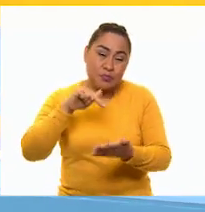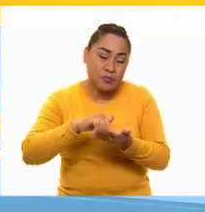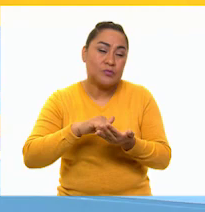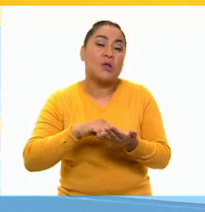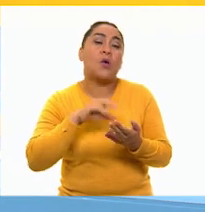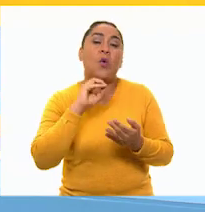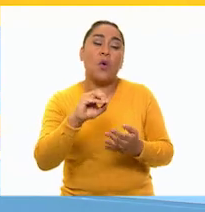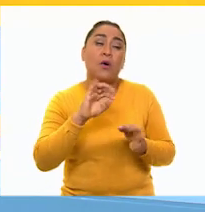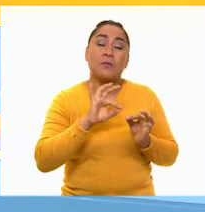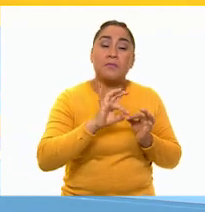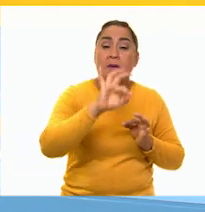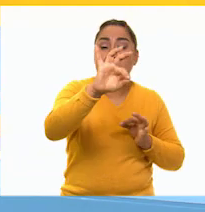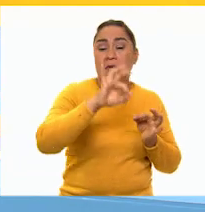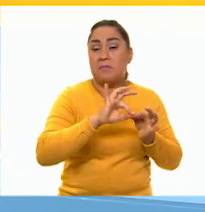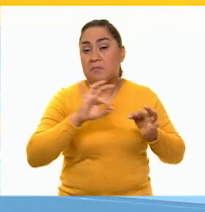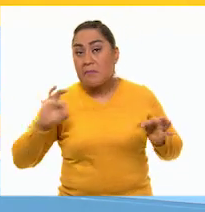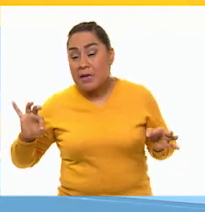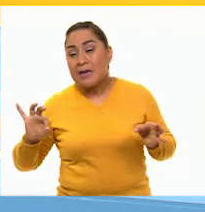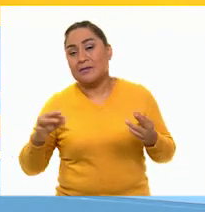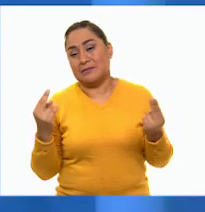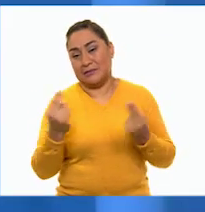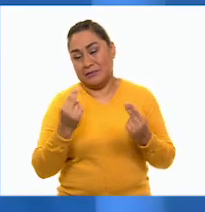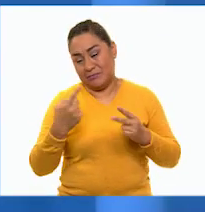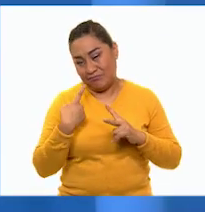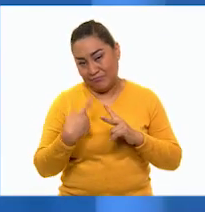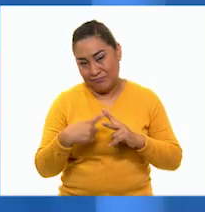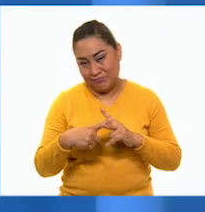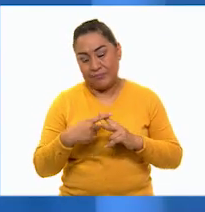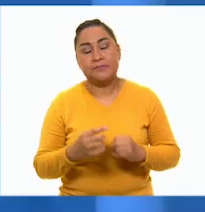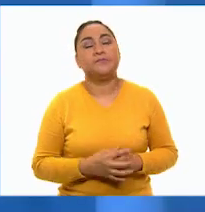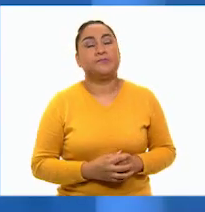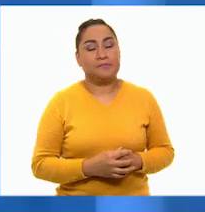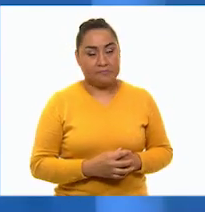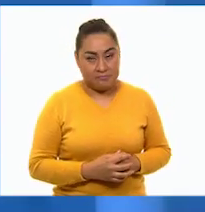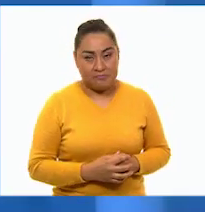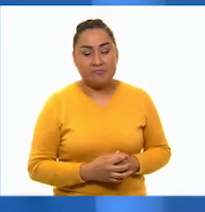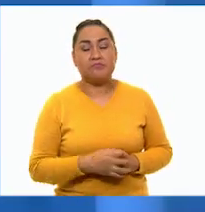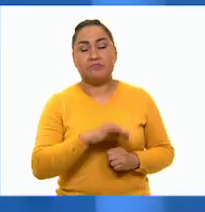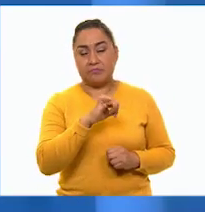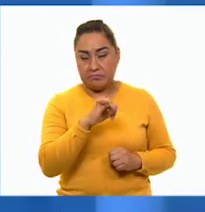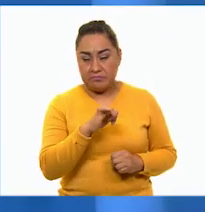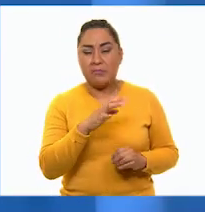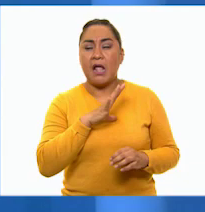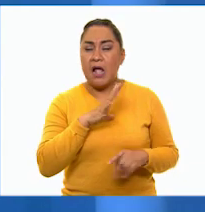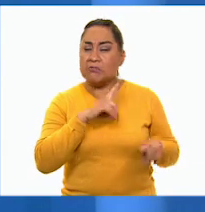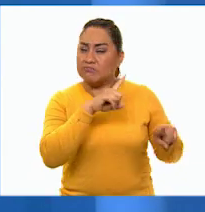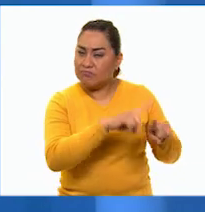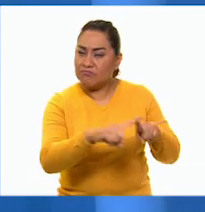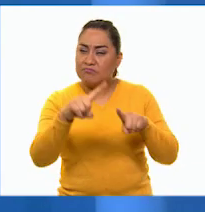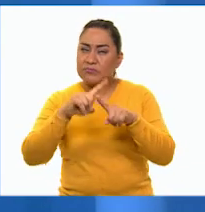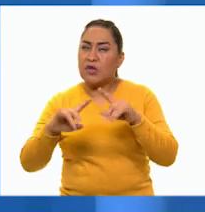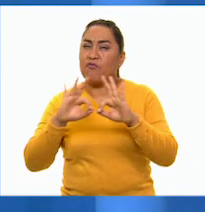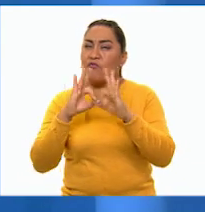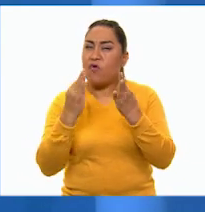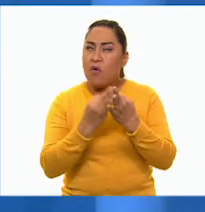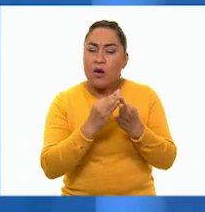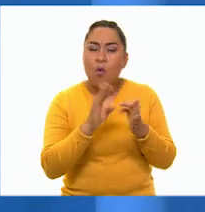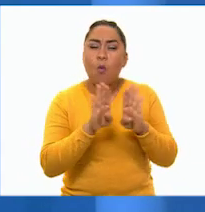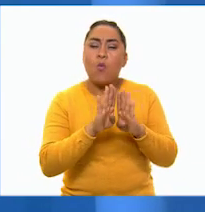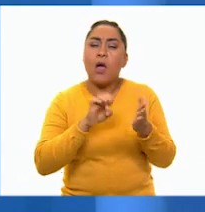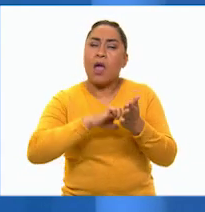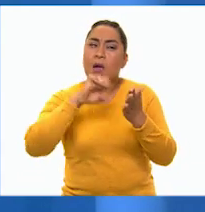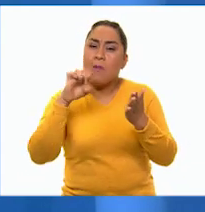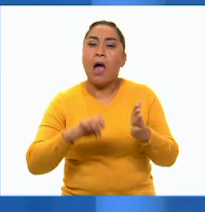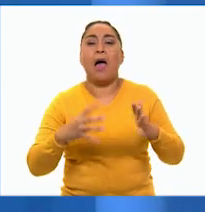ancho de superficies que se quieren recubrir. Sí, maestra, hemos tratado diversas situaciones para comprender mejor